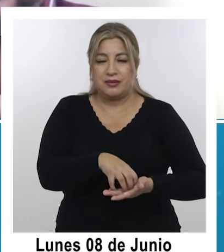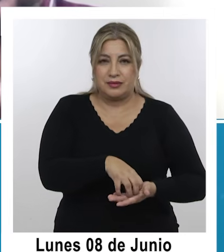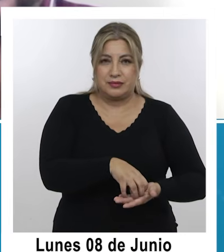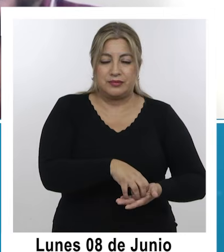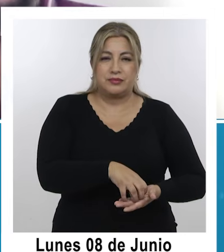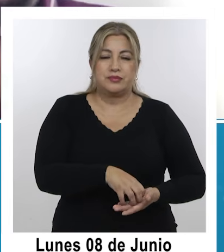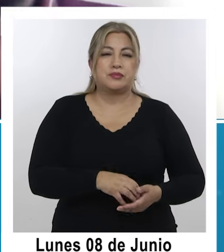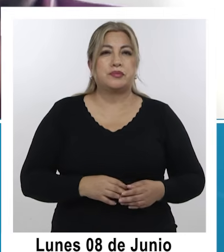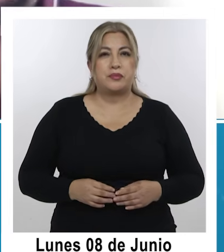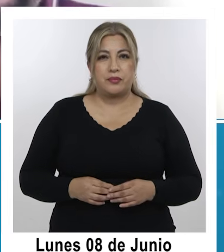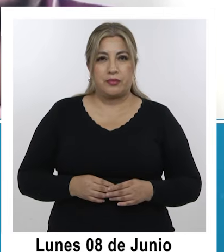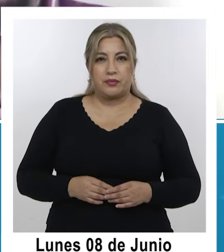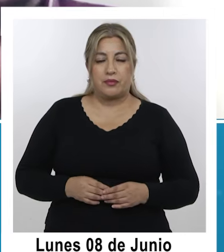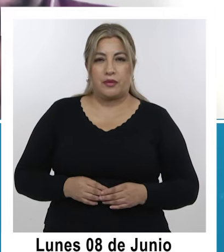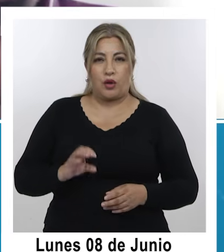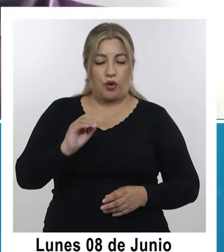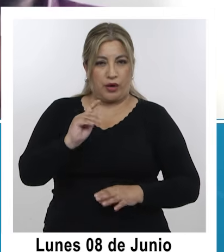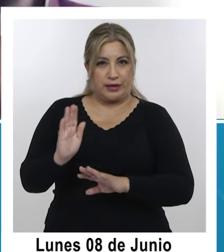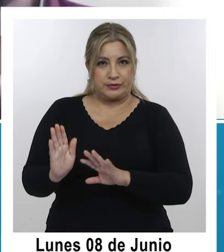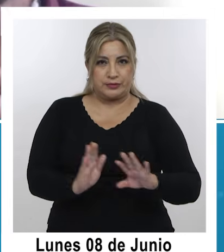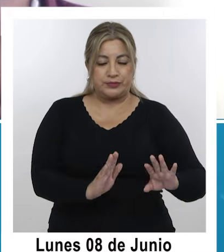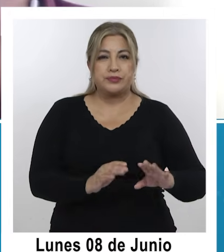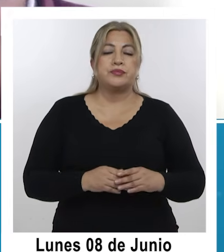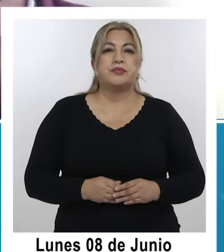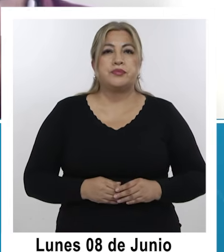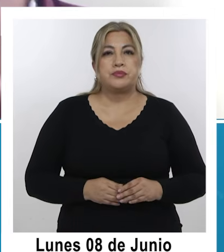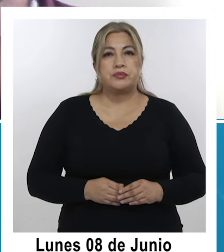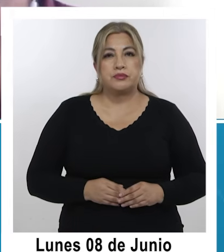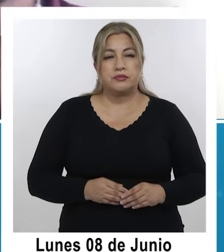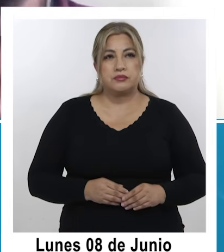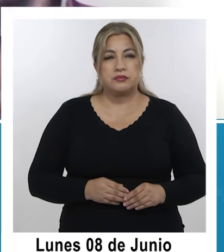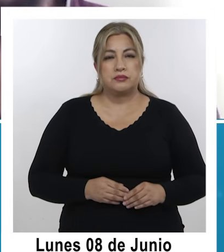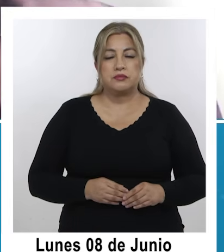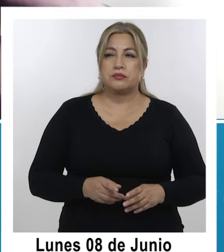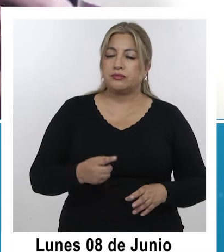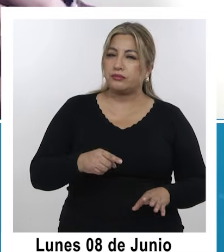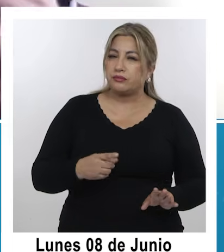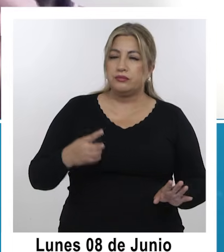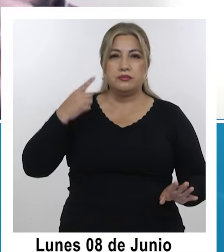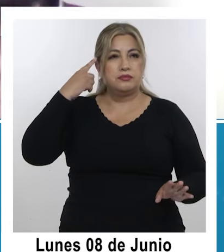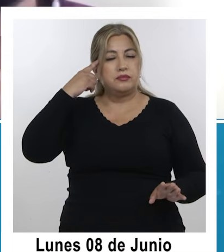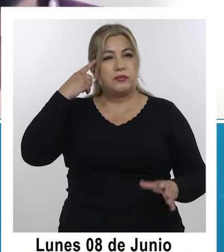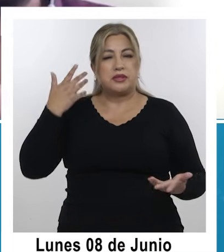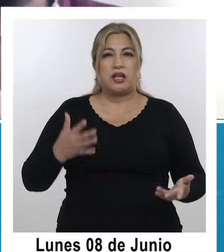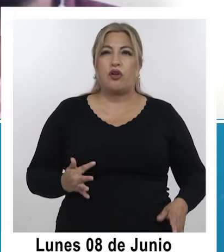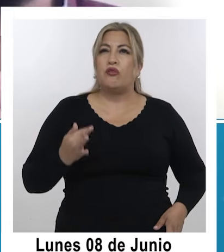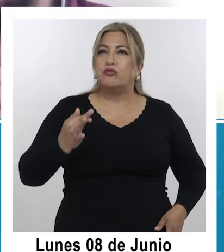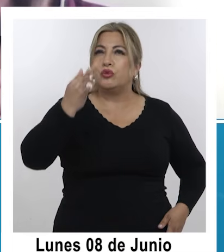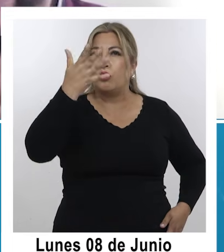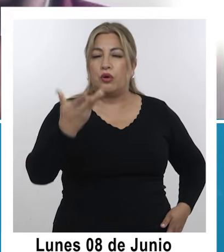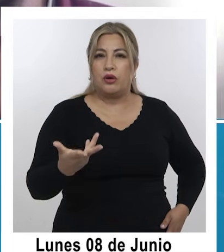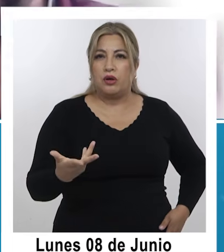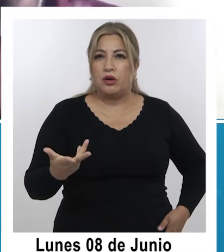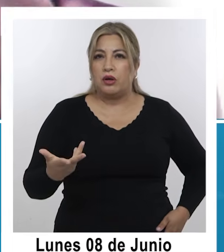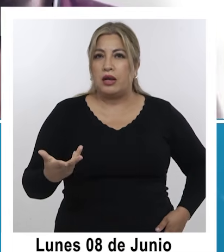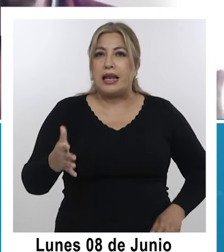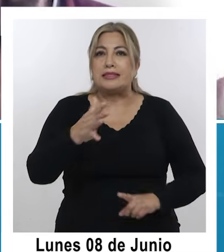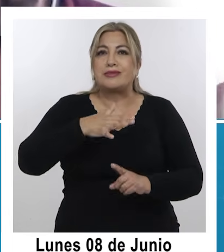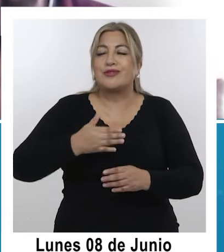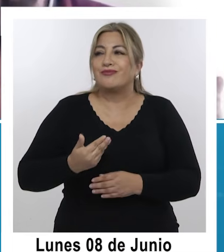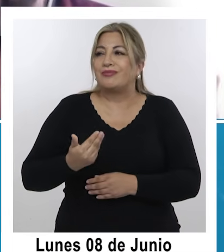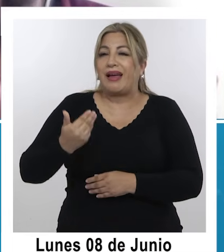de la periferia. ok. Ahora, Liliana, cuando hacemos un poco la proyección respecto a lo que ha